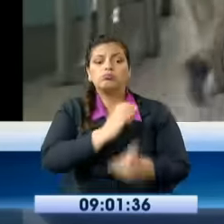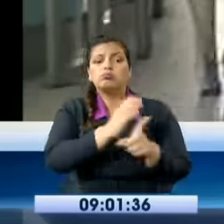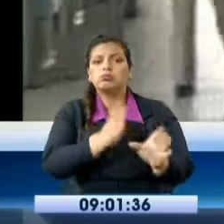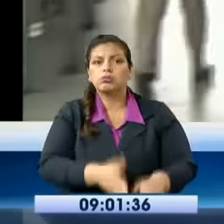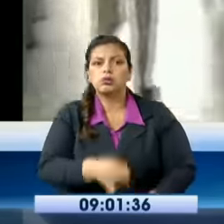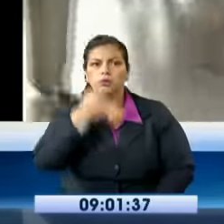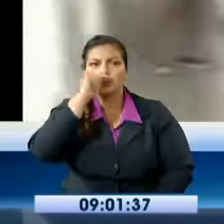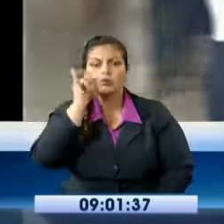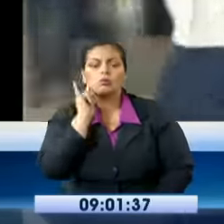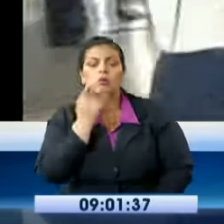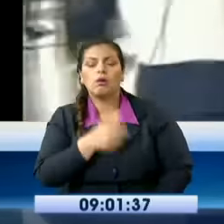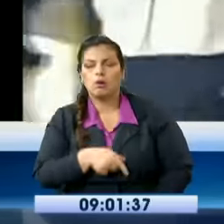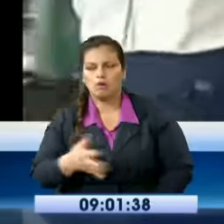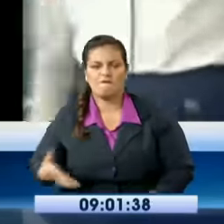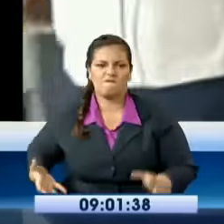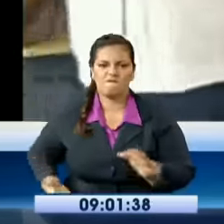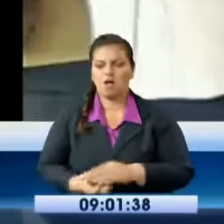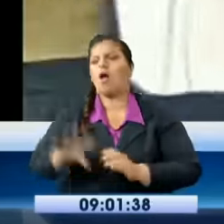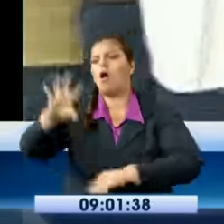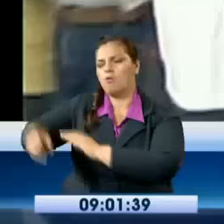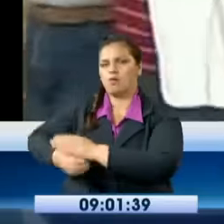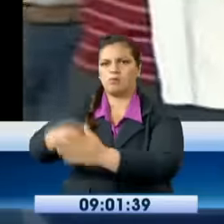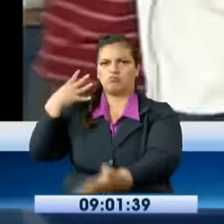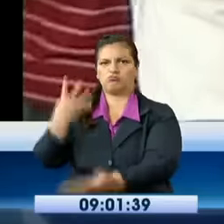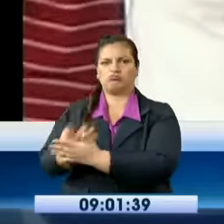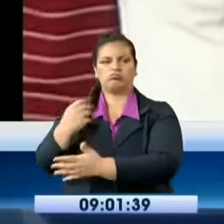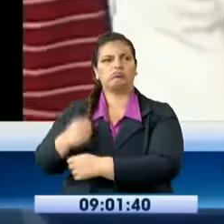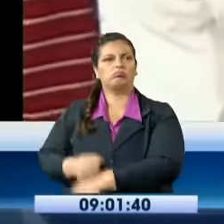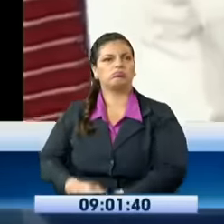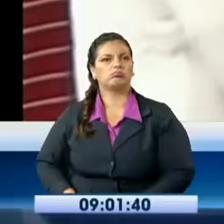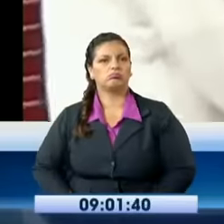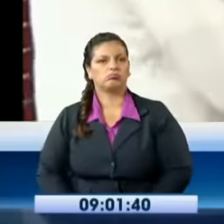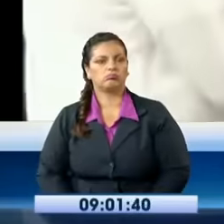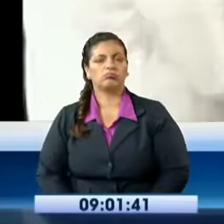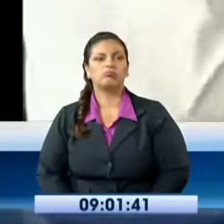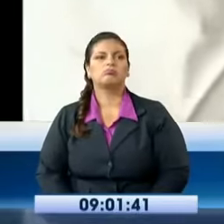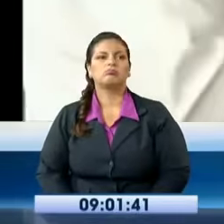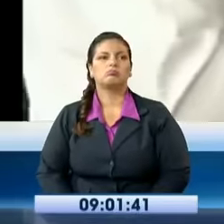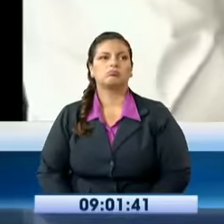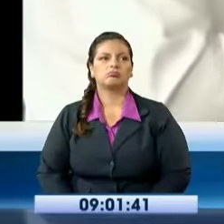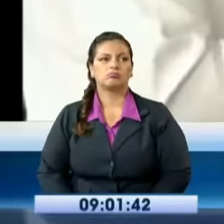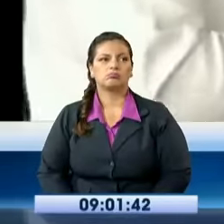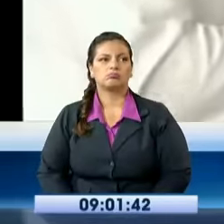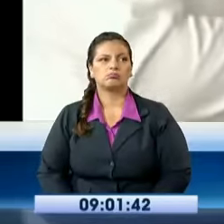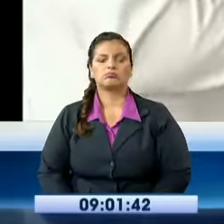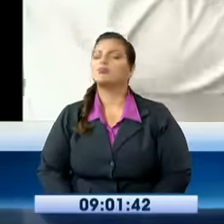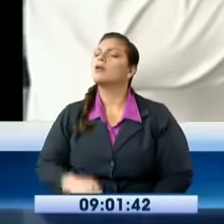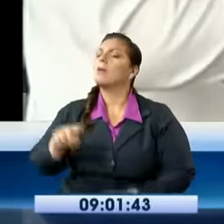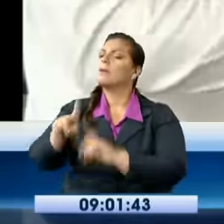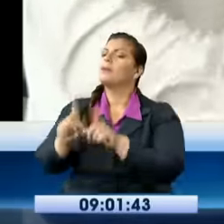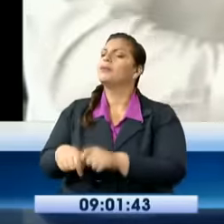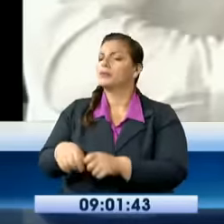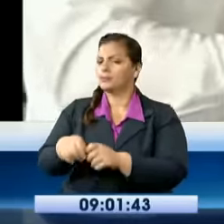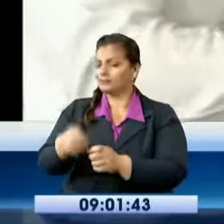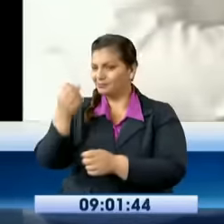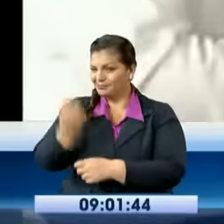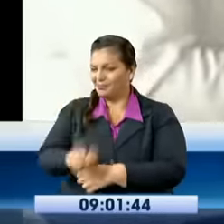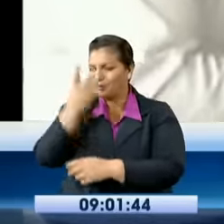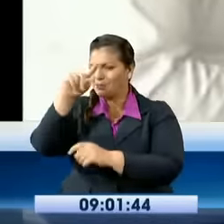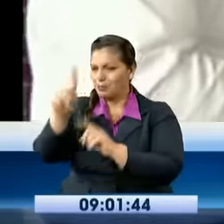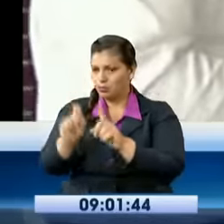mucho mayor. Señora, buenos días. ¿Recibió su folletito? No todavía. No. Mire, es un folleto informativo para que usted ni nadie